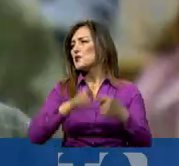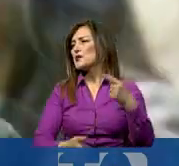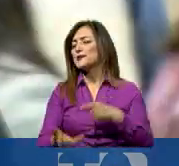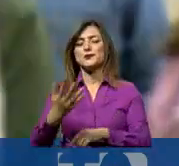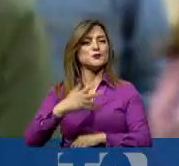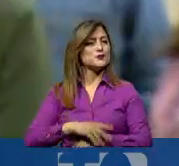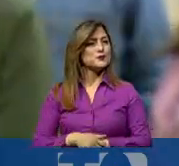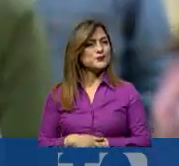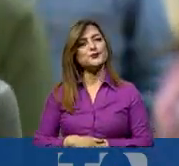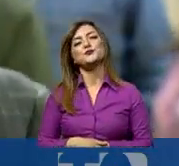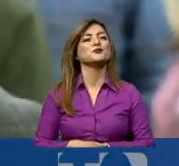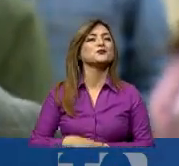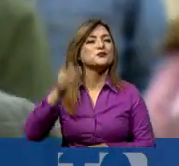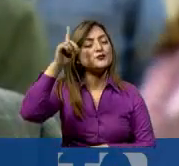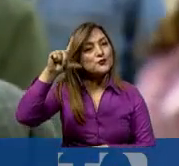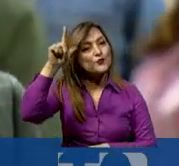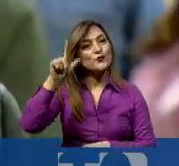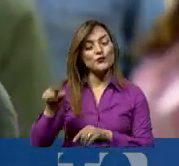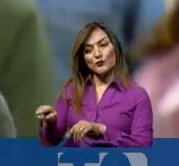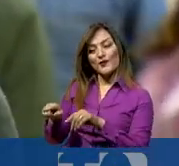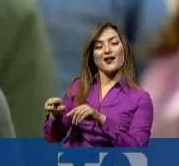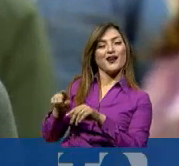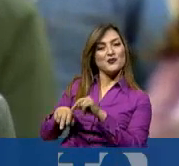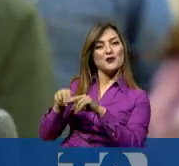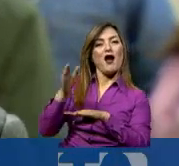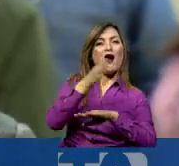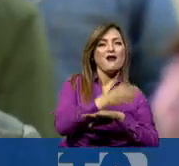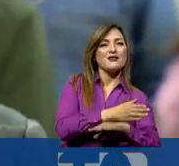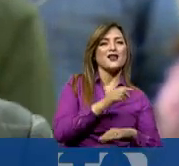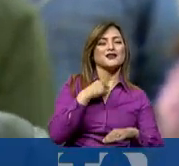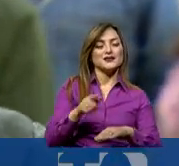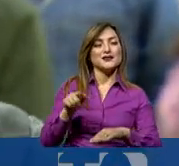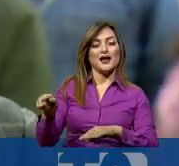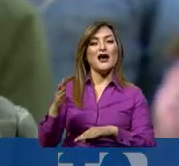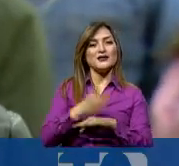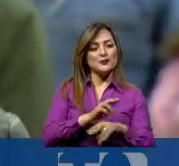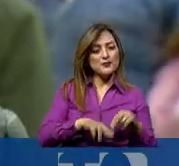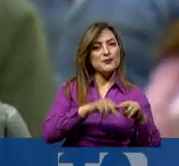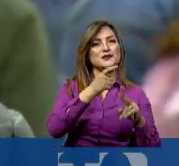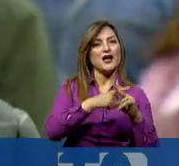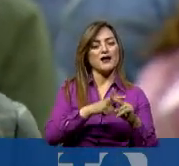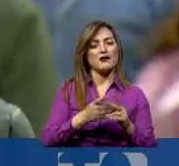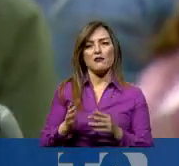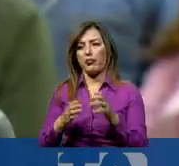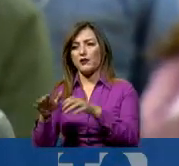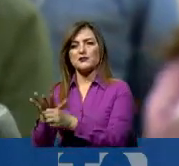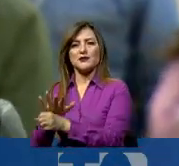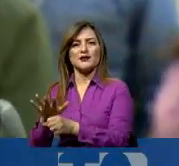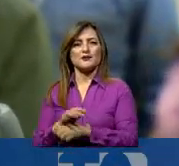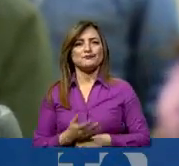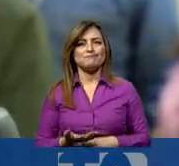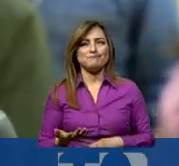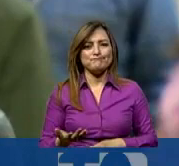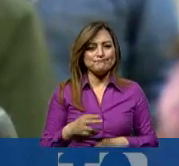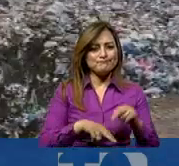la basura. La lógica decía que acabado el número 10 tenía que estar listo el cubeto número 11, es decir, estamos atrasados como municipio de Quito,